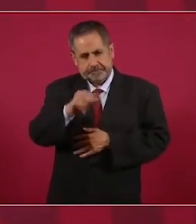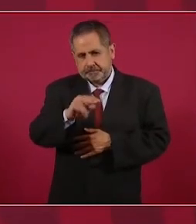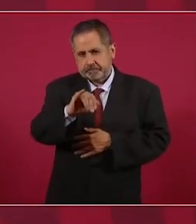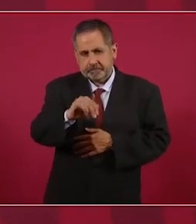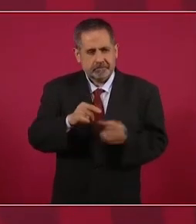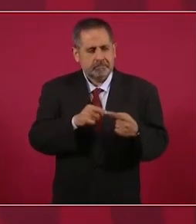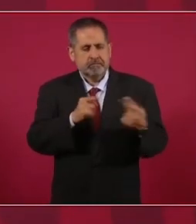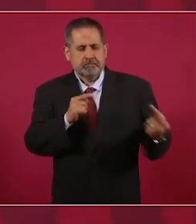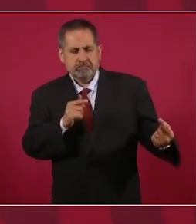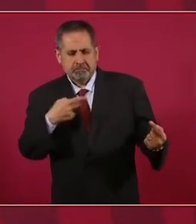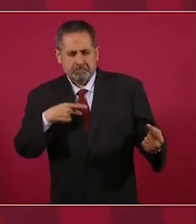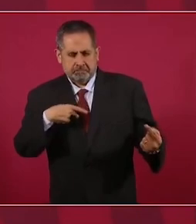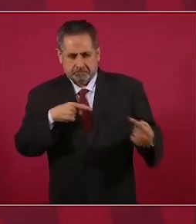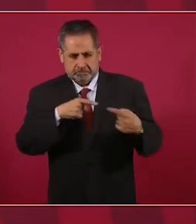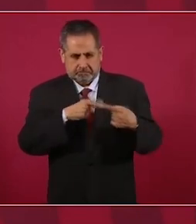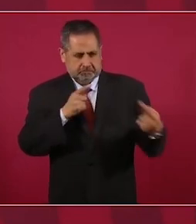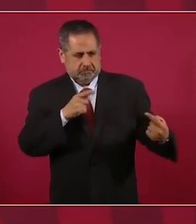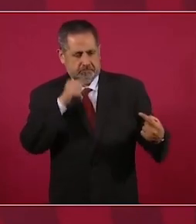opositor,